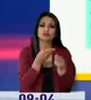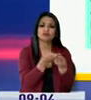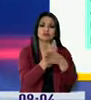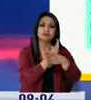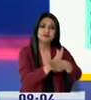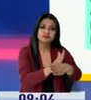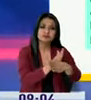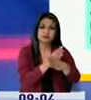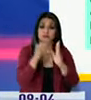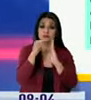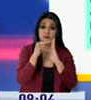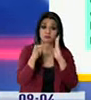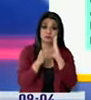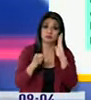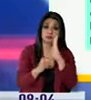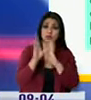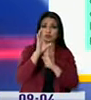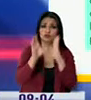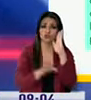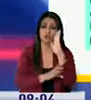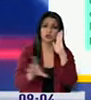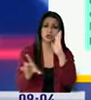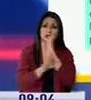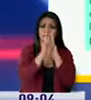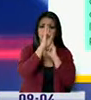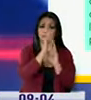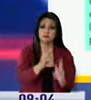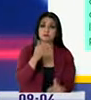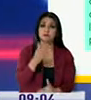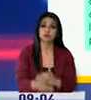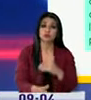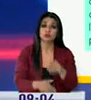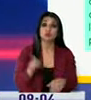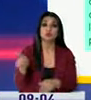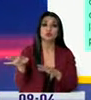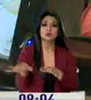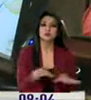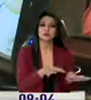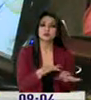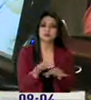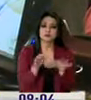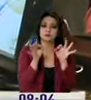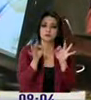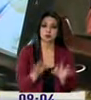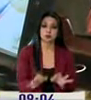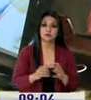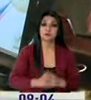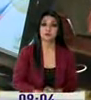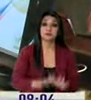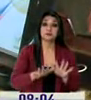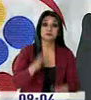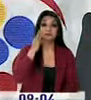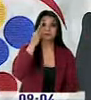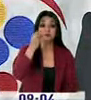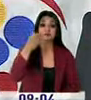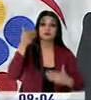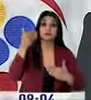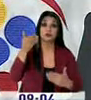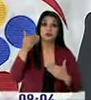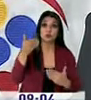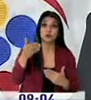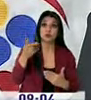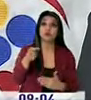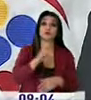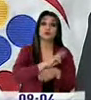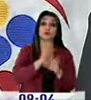de las disposiciones constitucionales y legales en los procedimientos tramitados durante su gestión. Así las cosas, el futuro político del